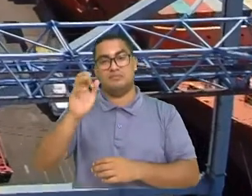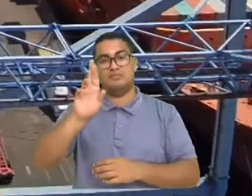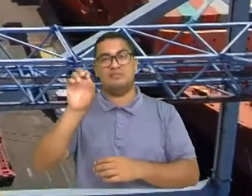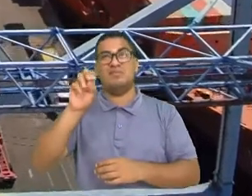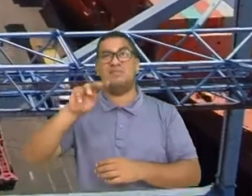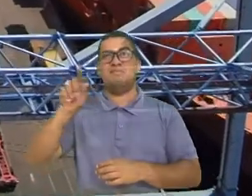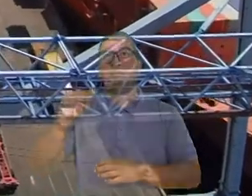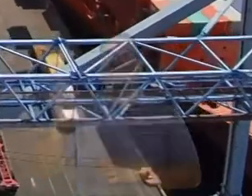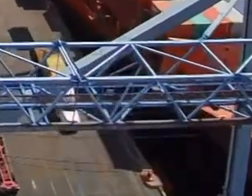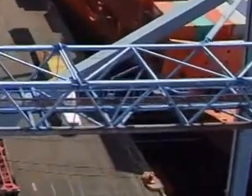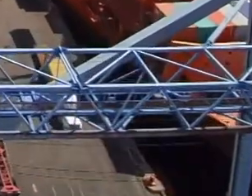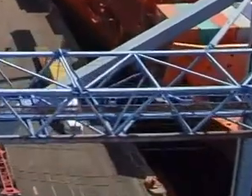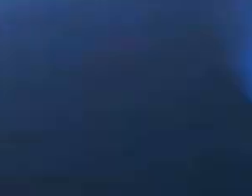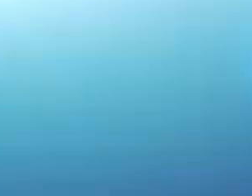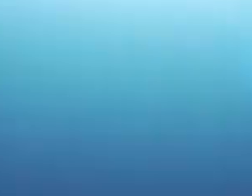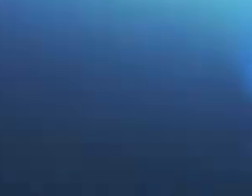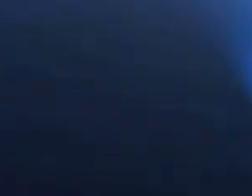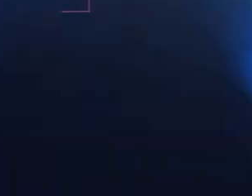Carranza Mena.